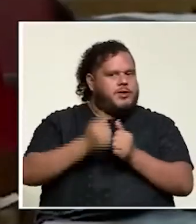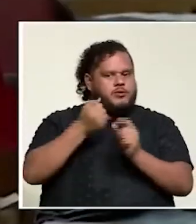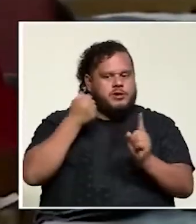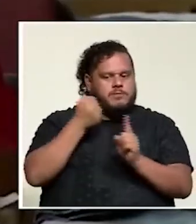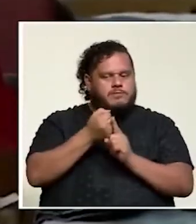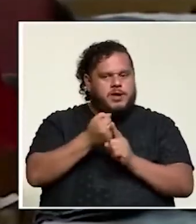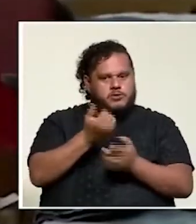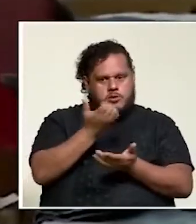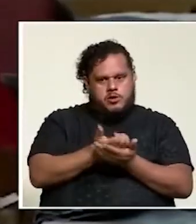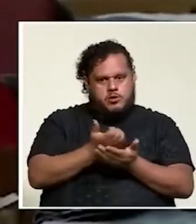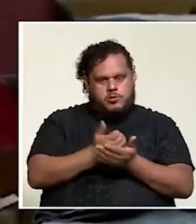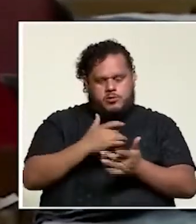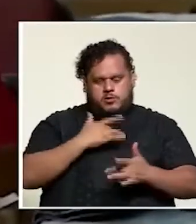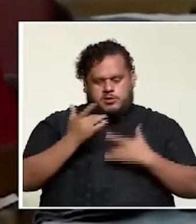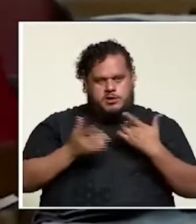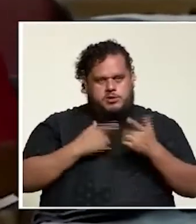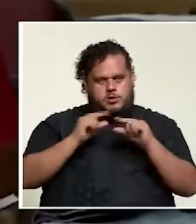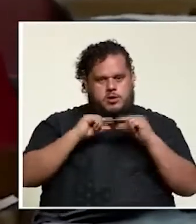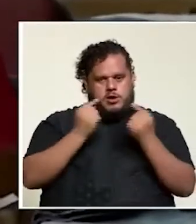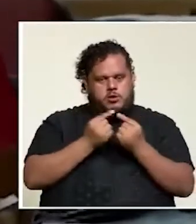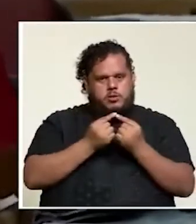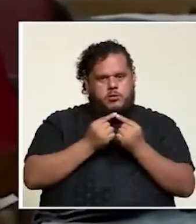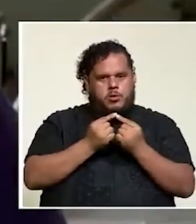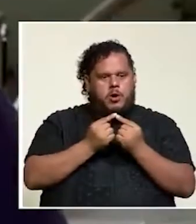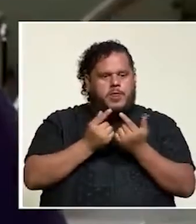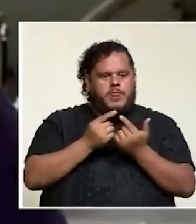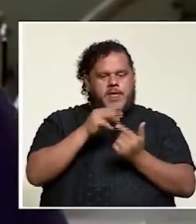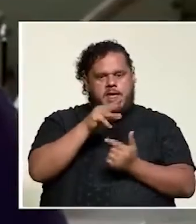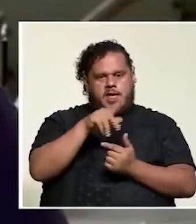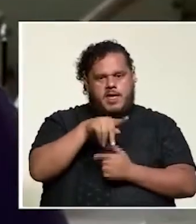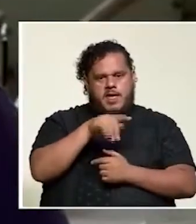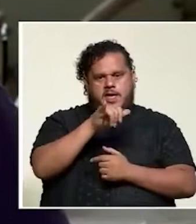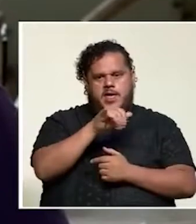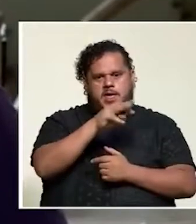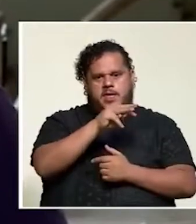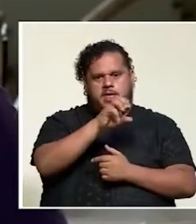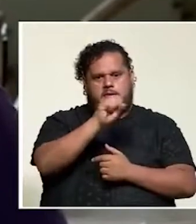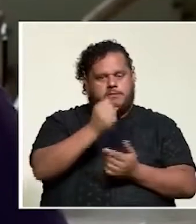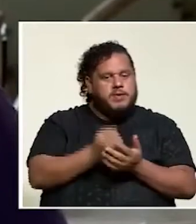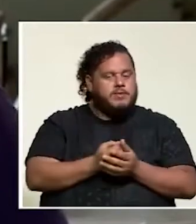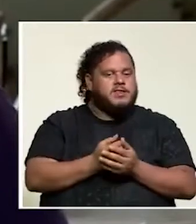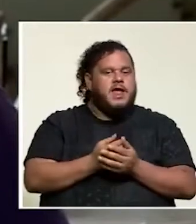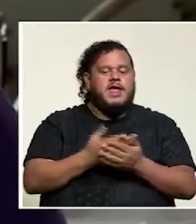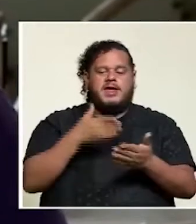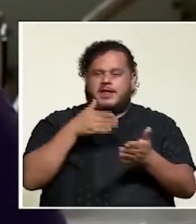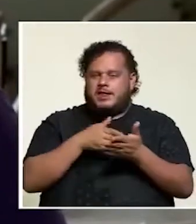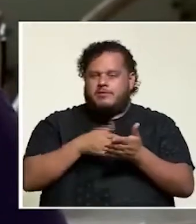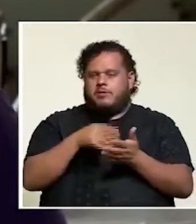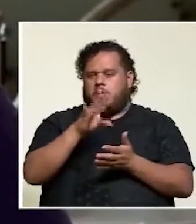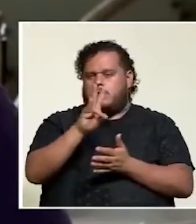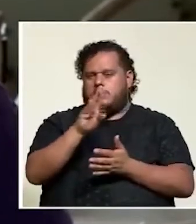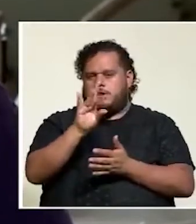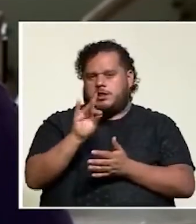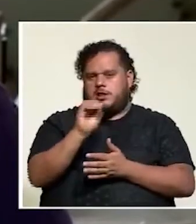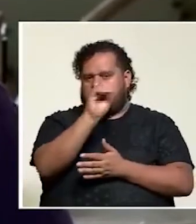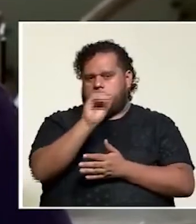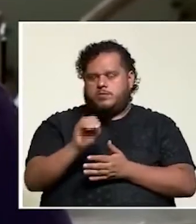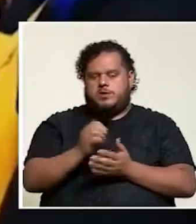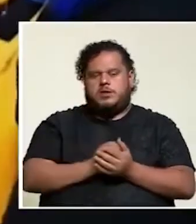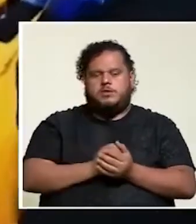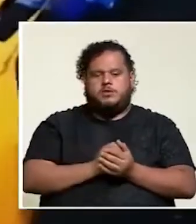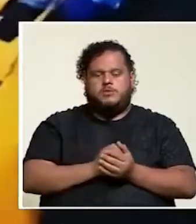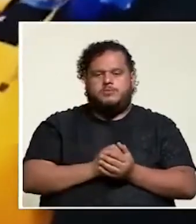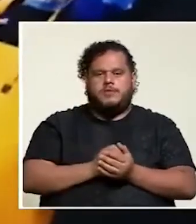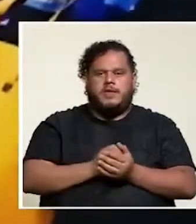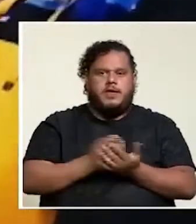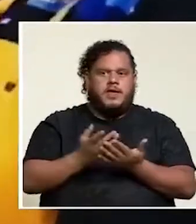la pandemia se sintió en el grupo de pequeños propietarios, que resultó afectado en un 78%,